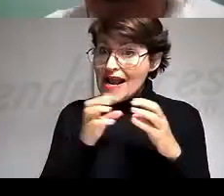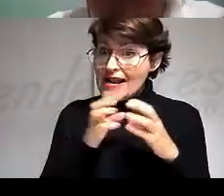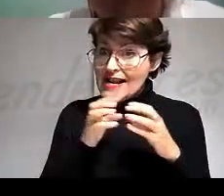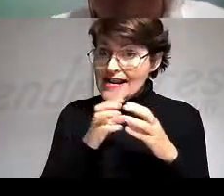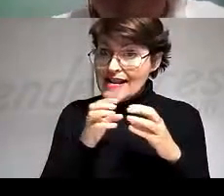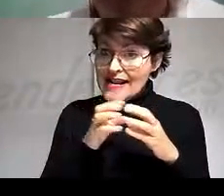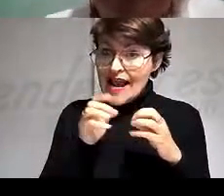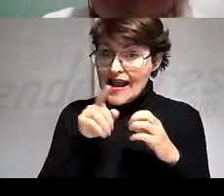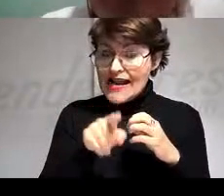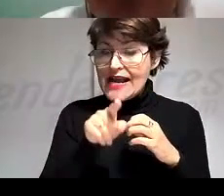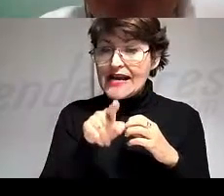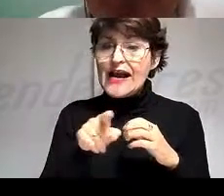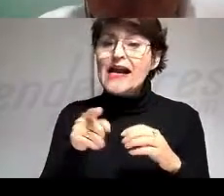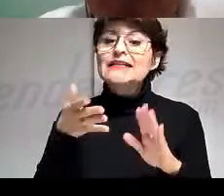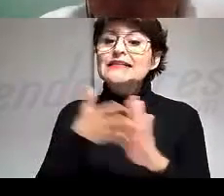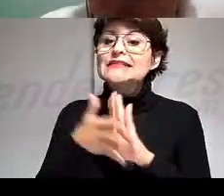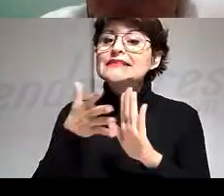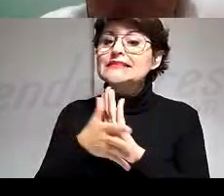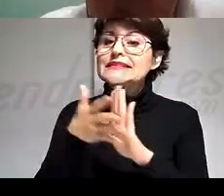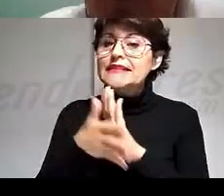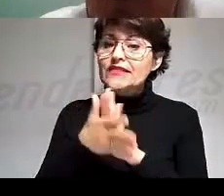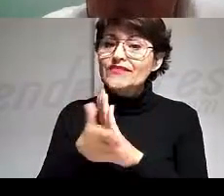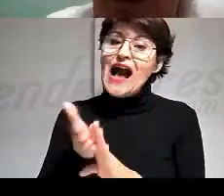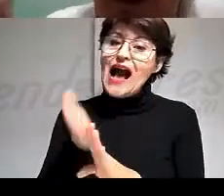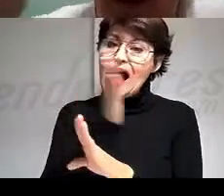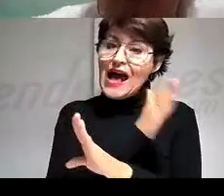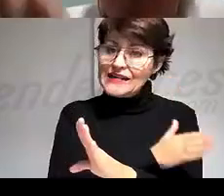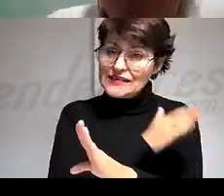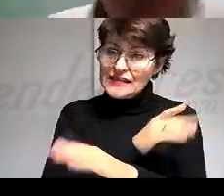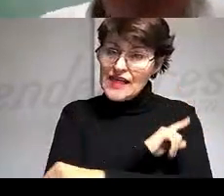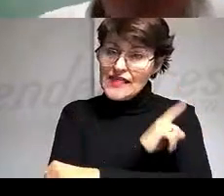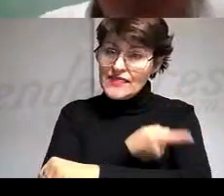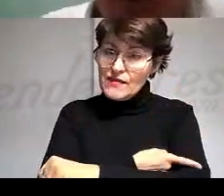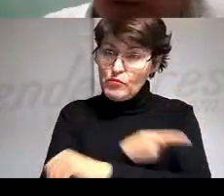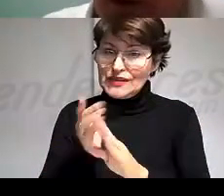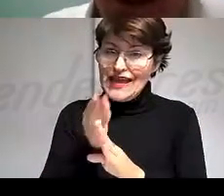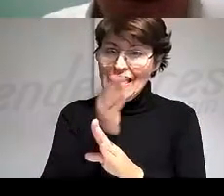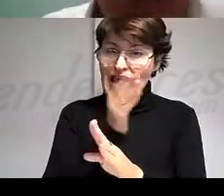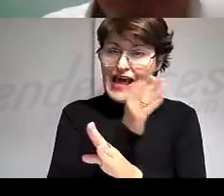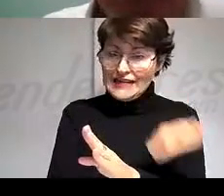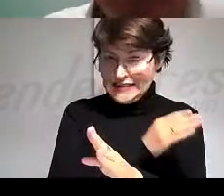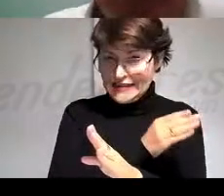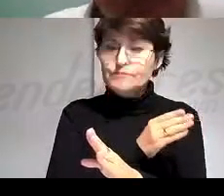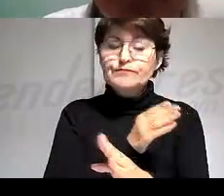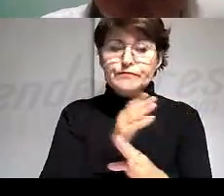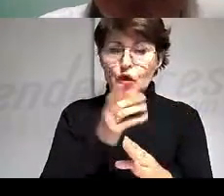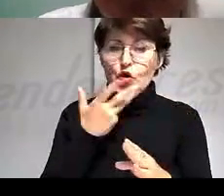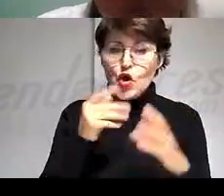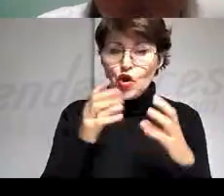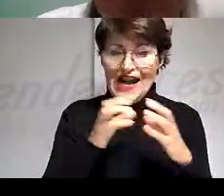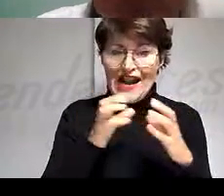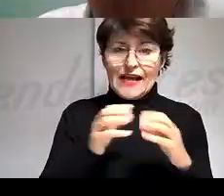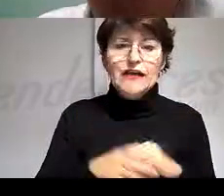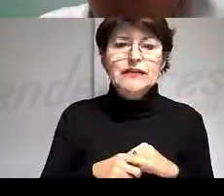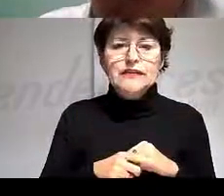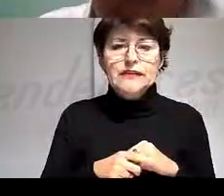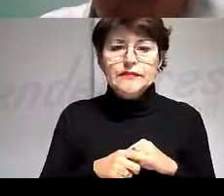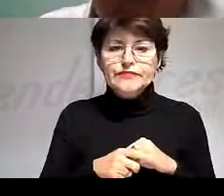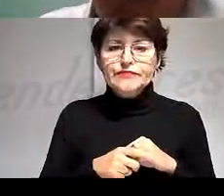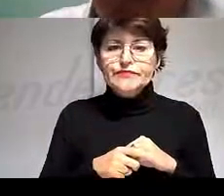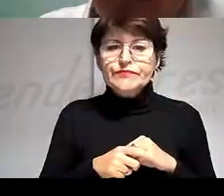planilla, la plantilla que utilizamos para estos productos, veréis que tiene un fondo naranja. Vale, durante